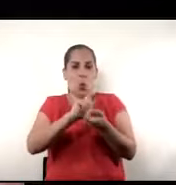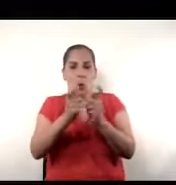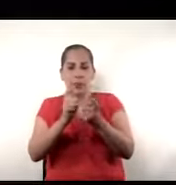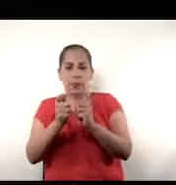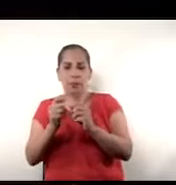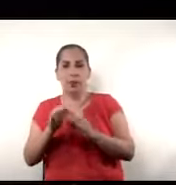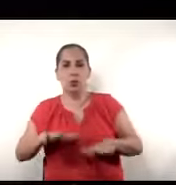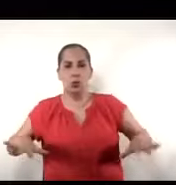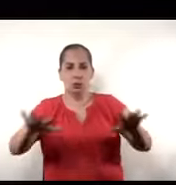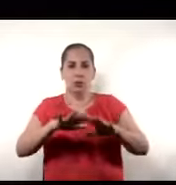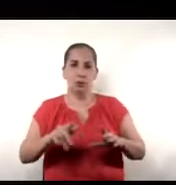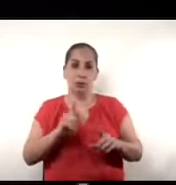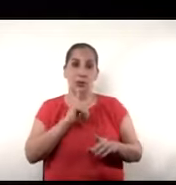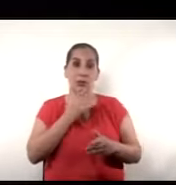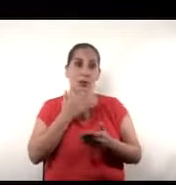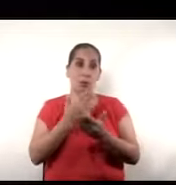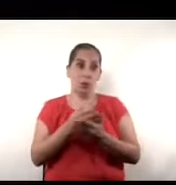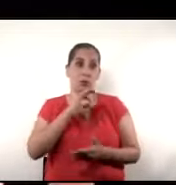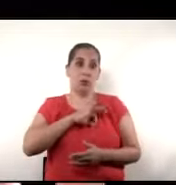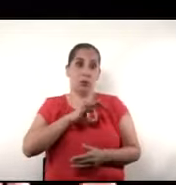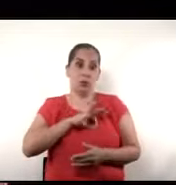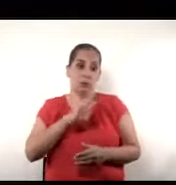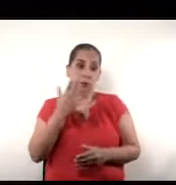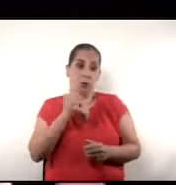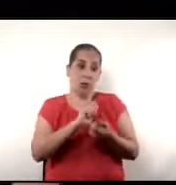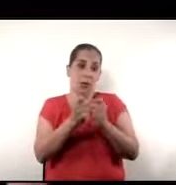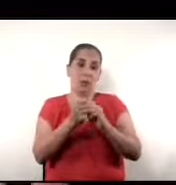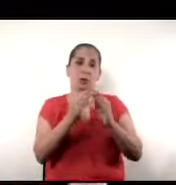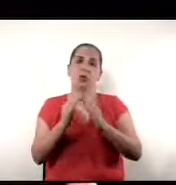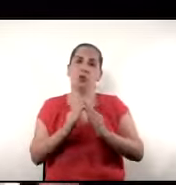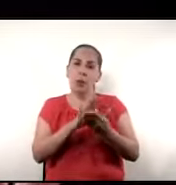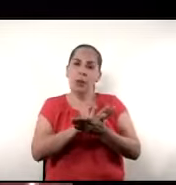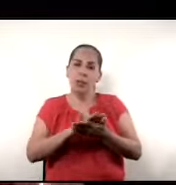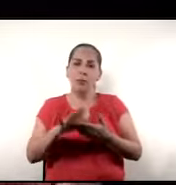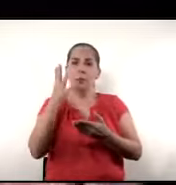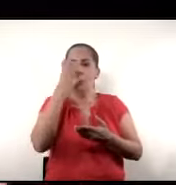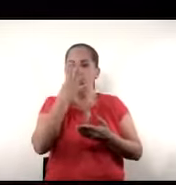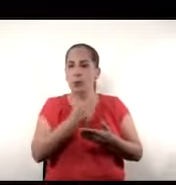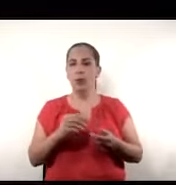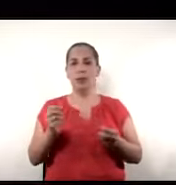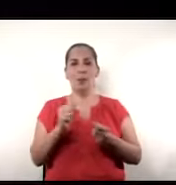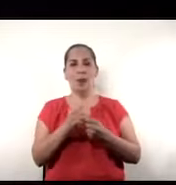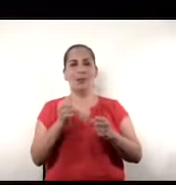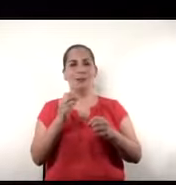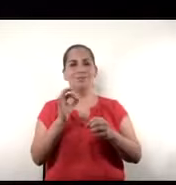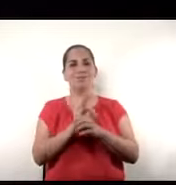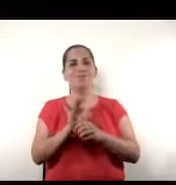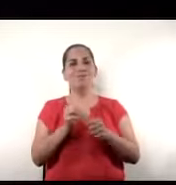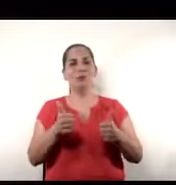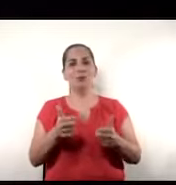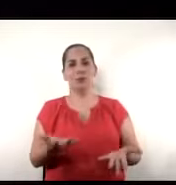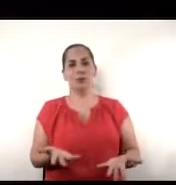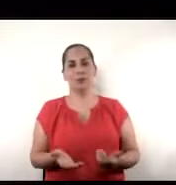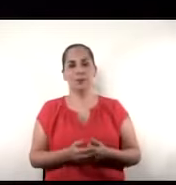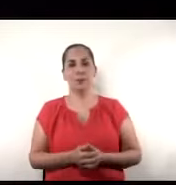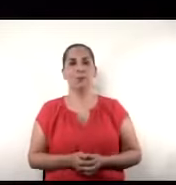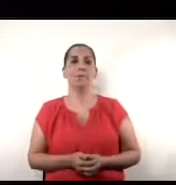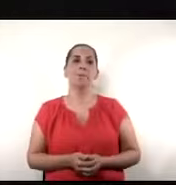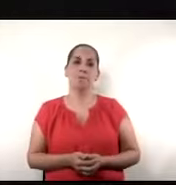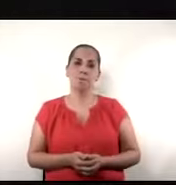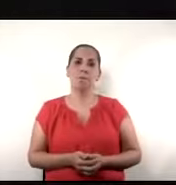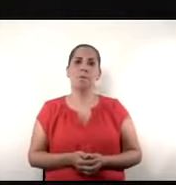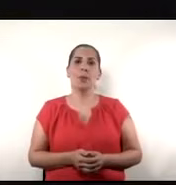que verdaderamente sirva para tener una ciudad más limpia, más bonita, más funcional. Bueno,